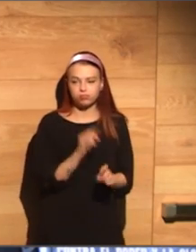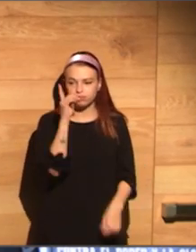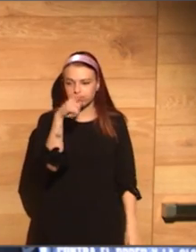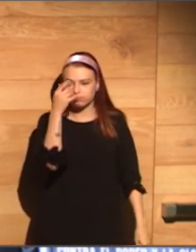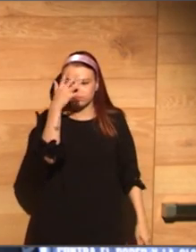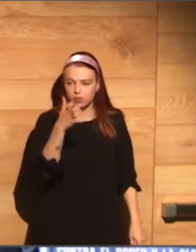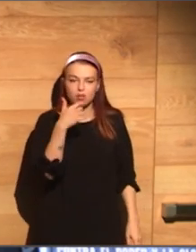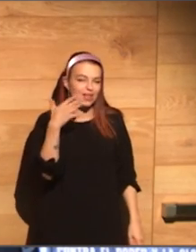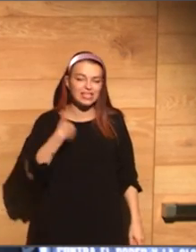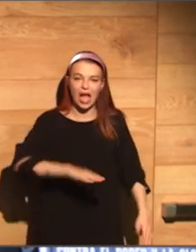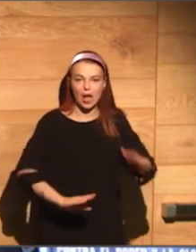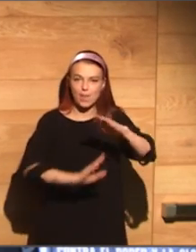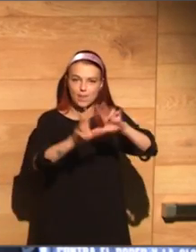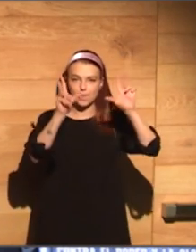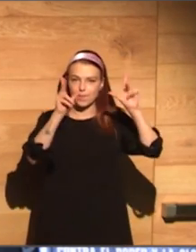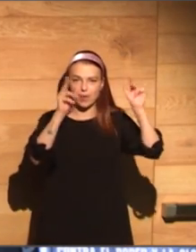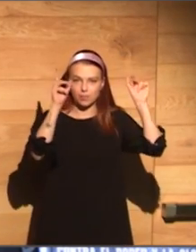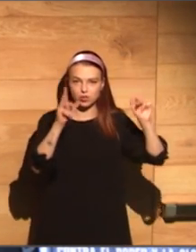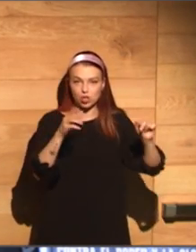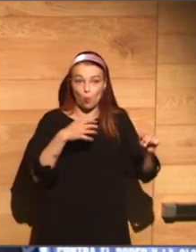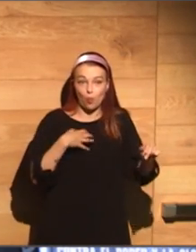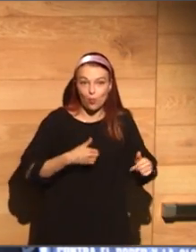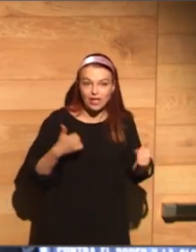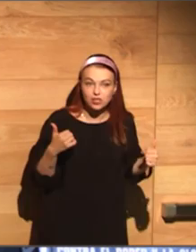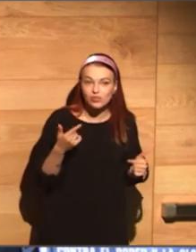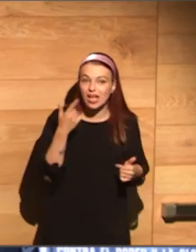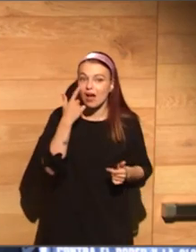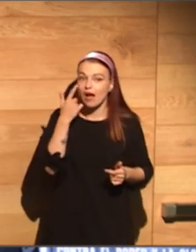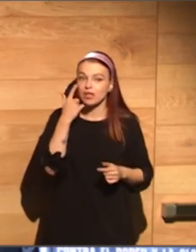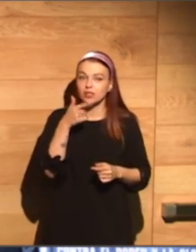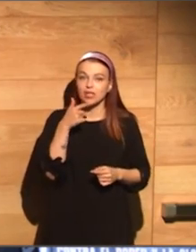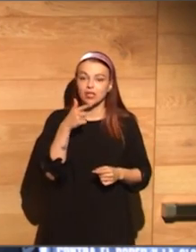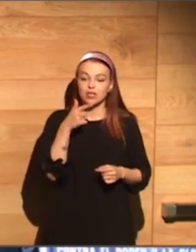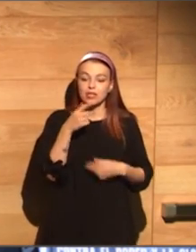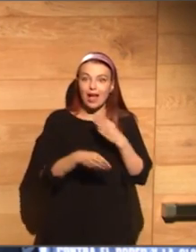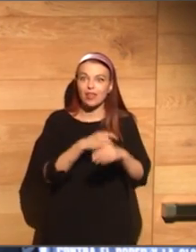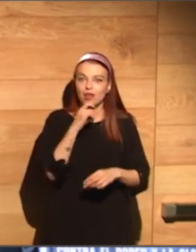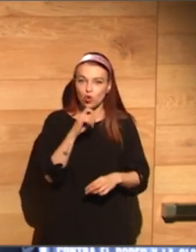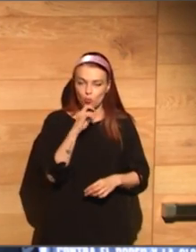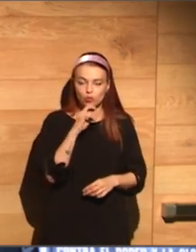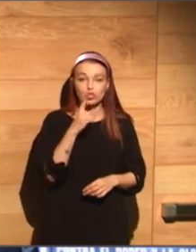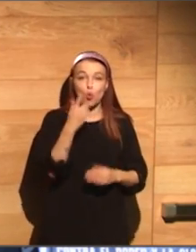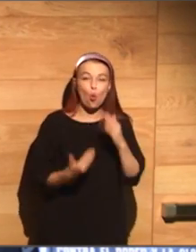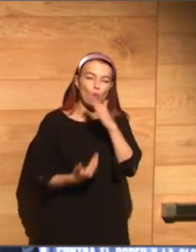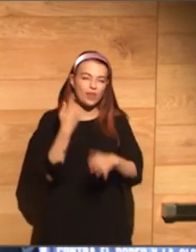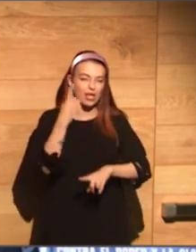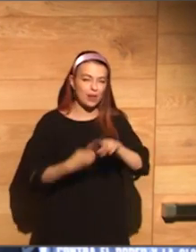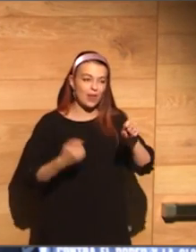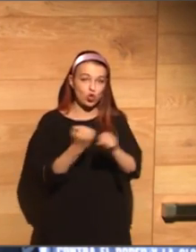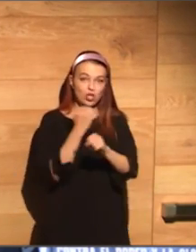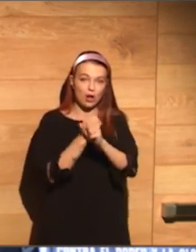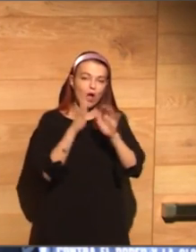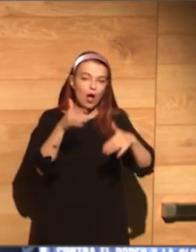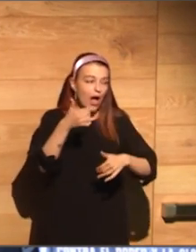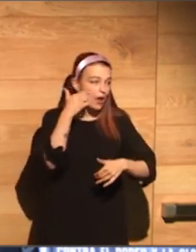aquí cortamos, como diciendo, ya no puedo seguir más. Y estoy diciendo, a ver cómo nos apañamos para hacer eso. Y día y medio dedicado a ver